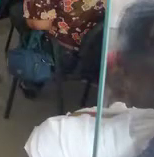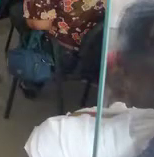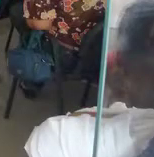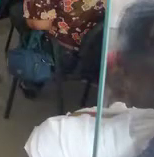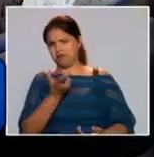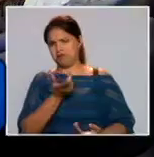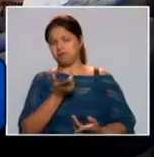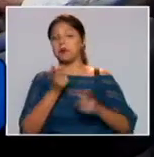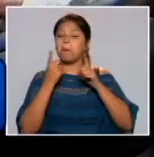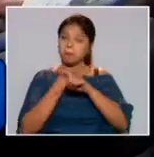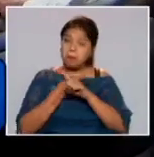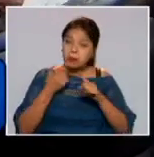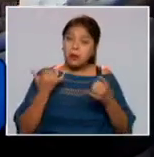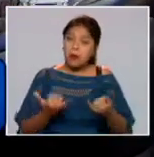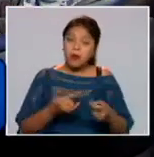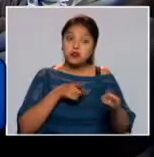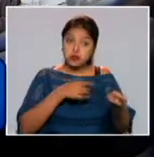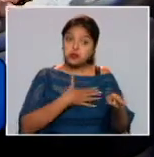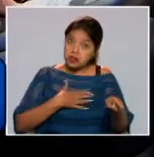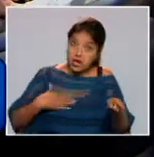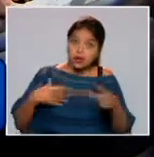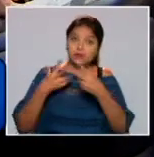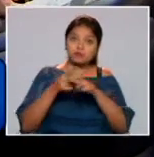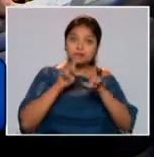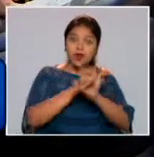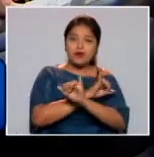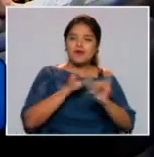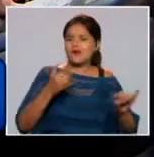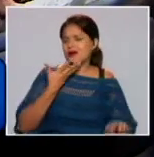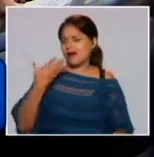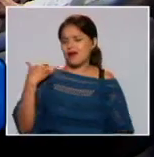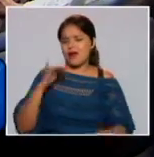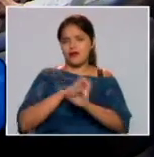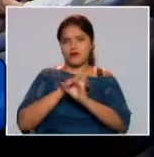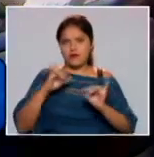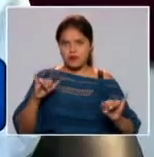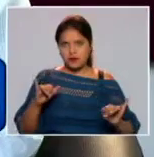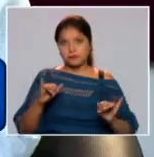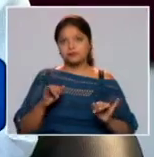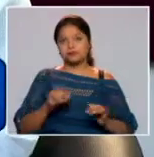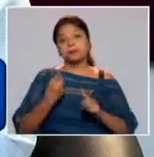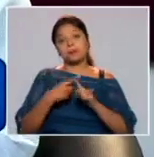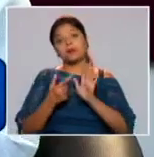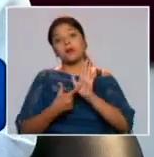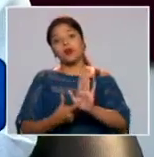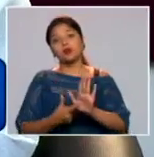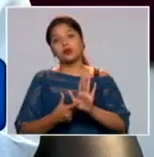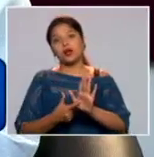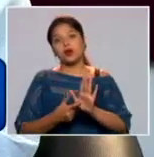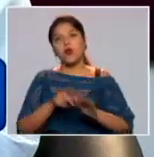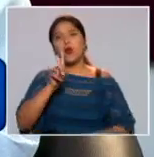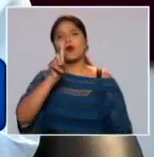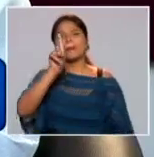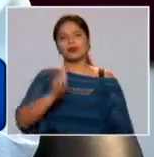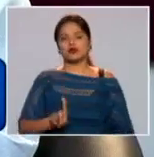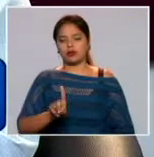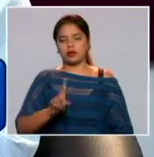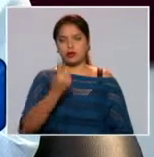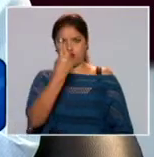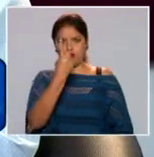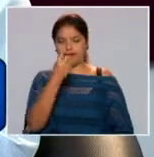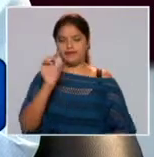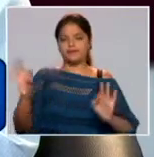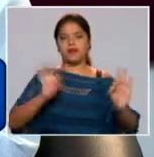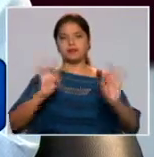vinimos a dictar unos talleres que ya concluyen Ajá y a hacer una representación de un monólogo que tenemos